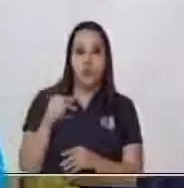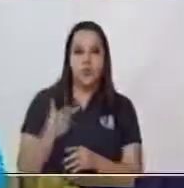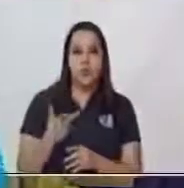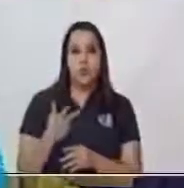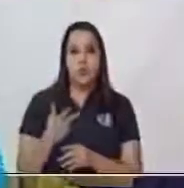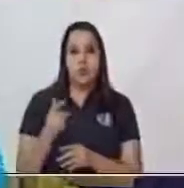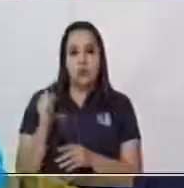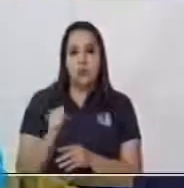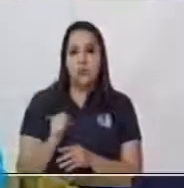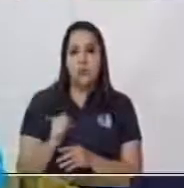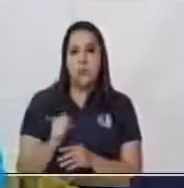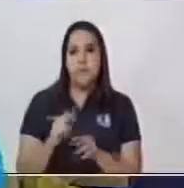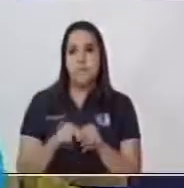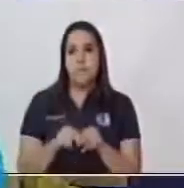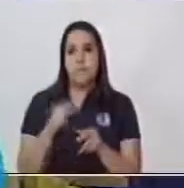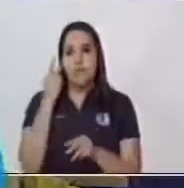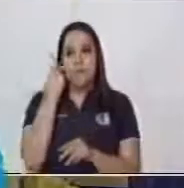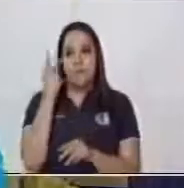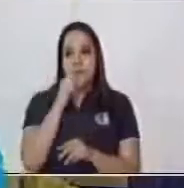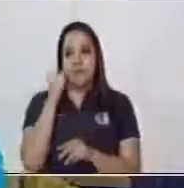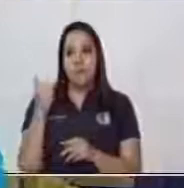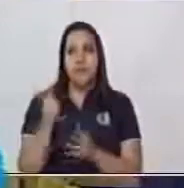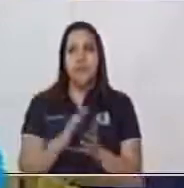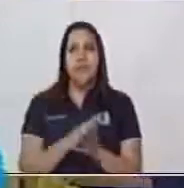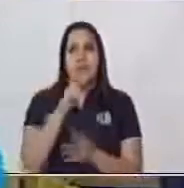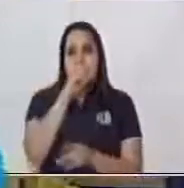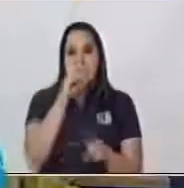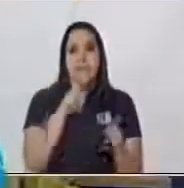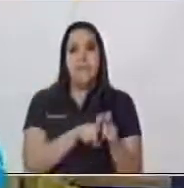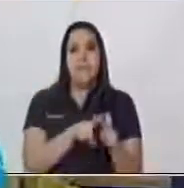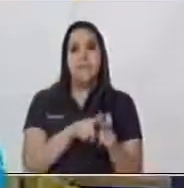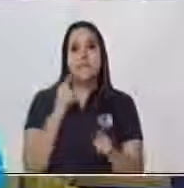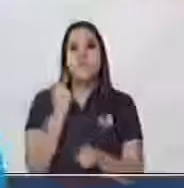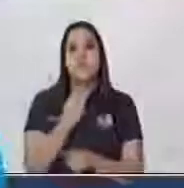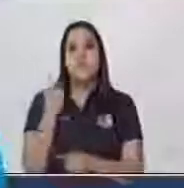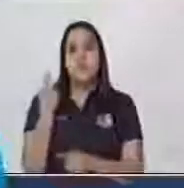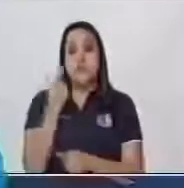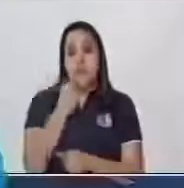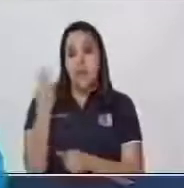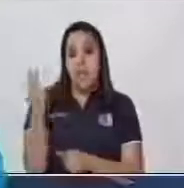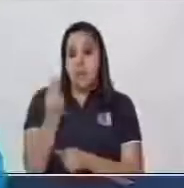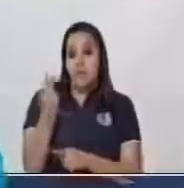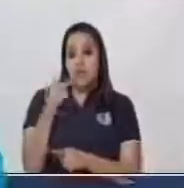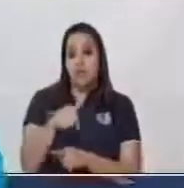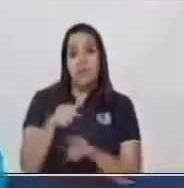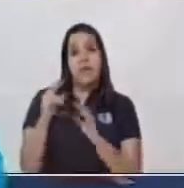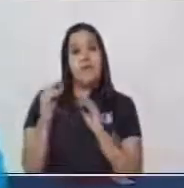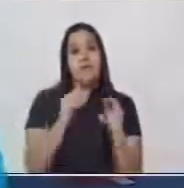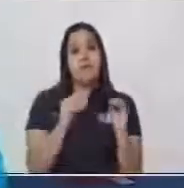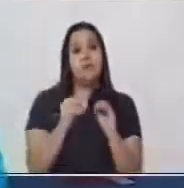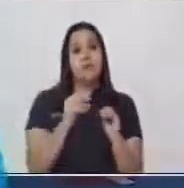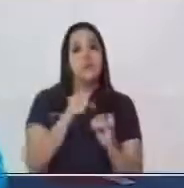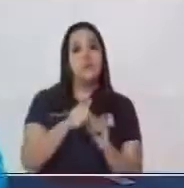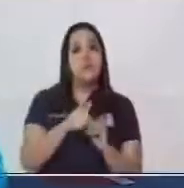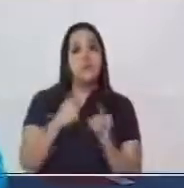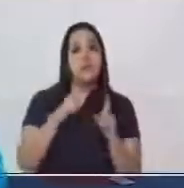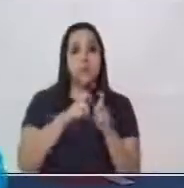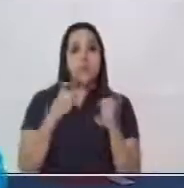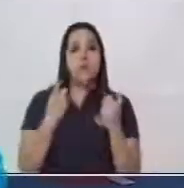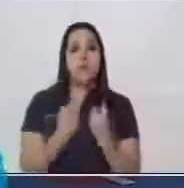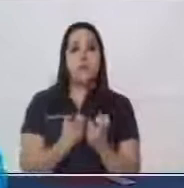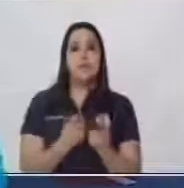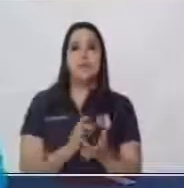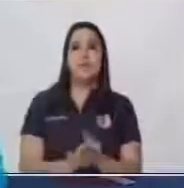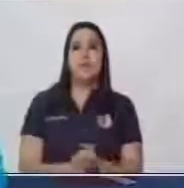otra sesión. También es importante mencionarte que las 2 que vamos a tomar en cuenta en esta parte